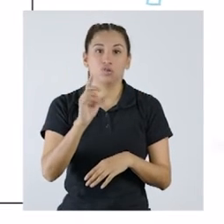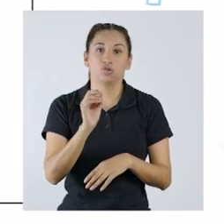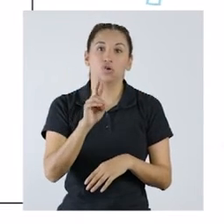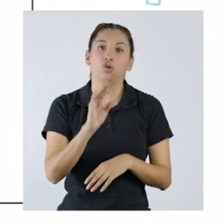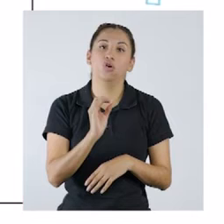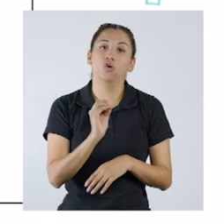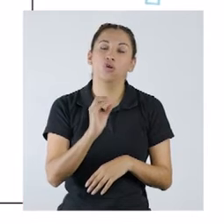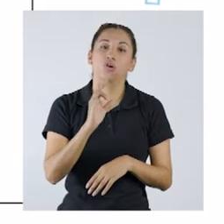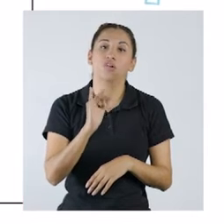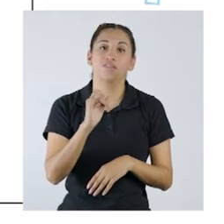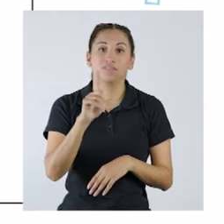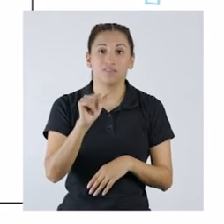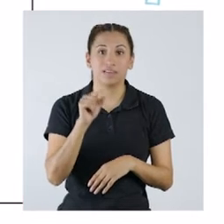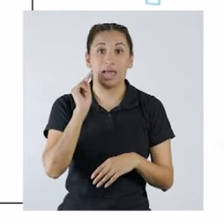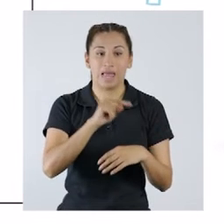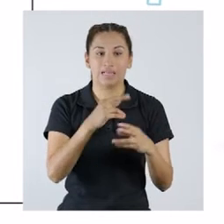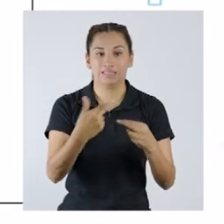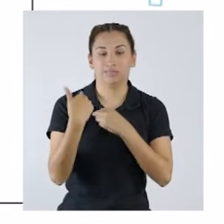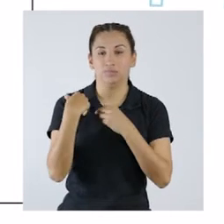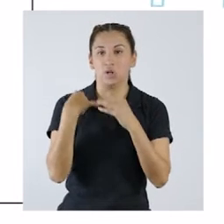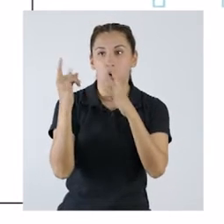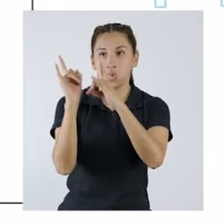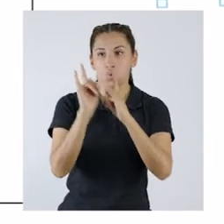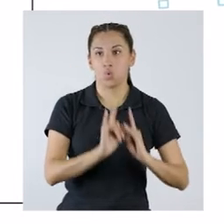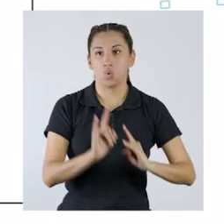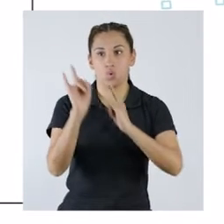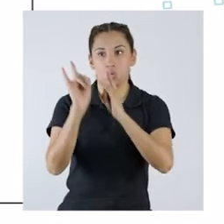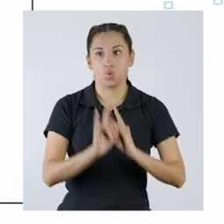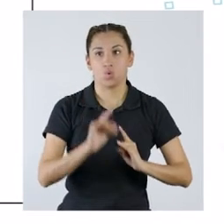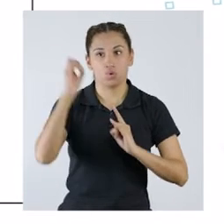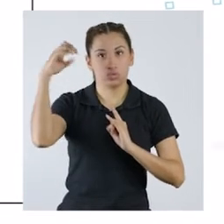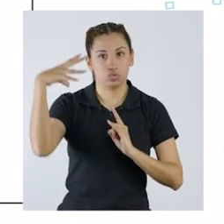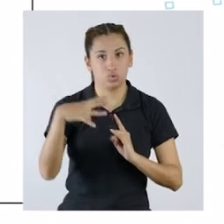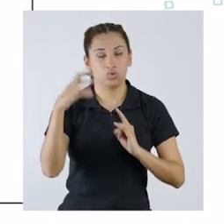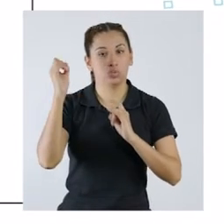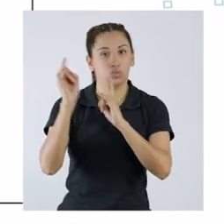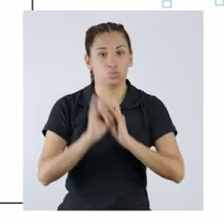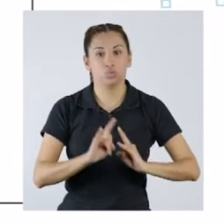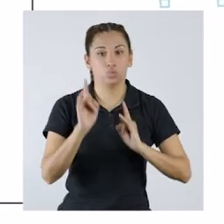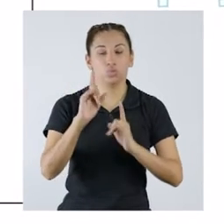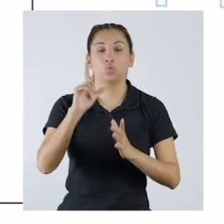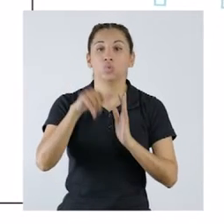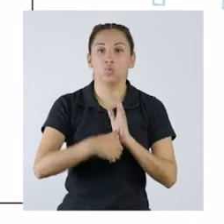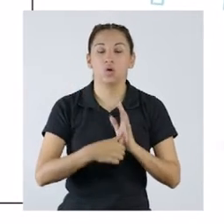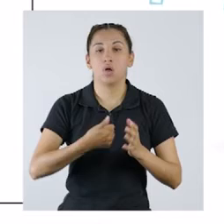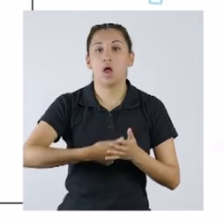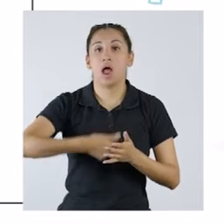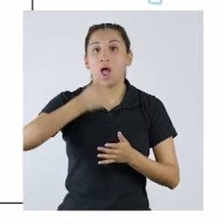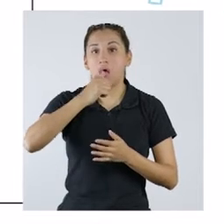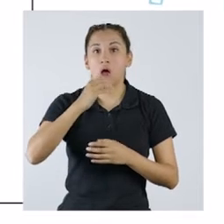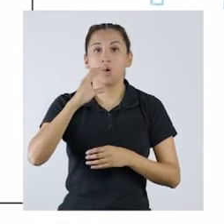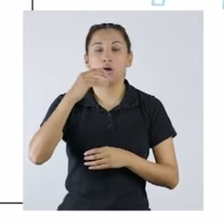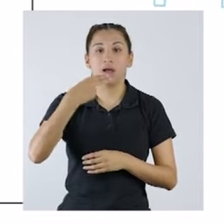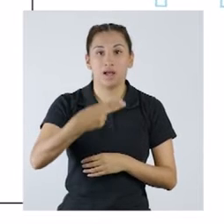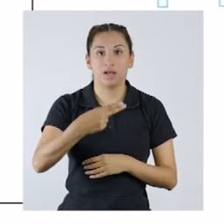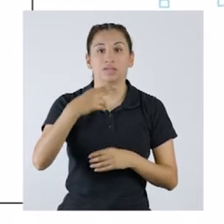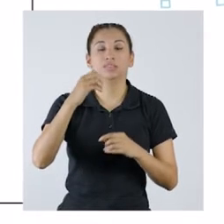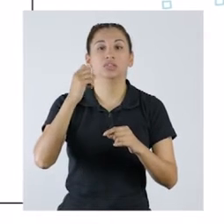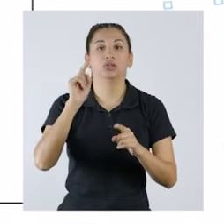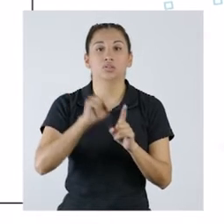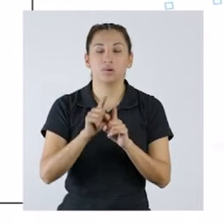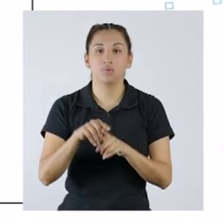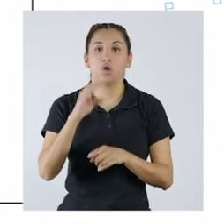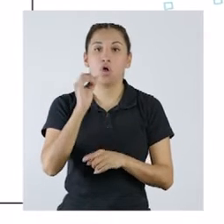clorofila absorbe la energía de la luz solar. Se produce la descomposición del agua en hidrógeno, H,